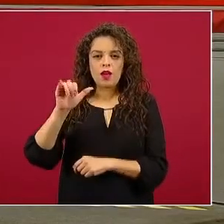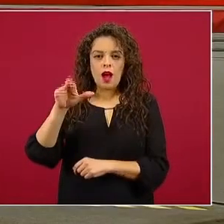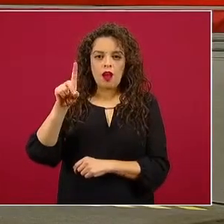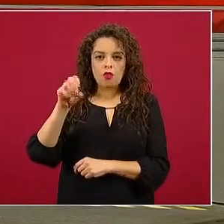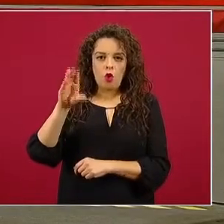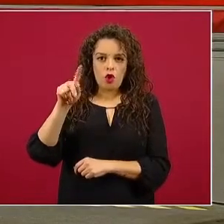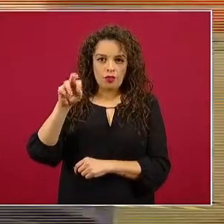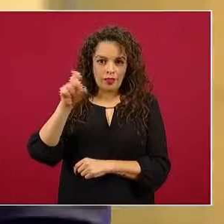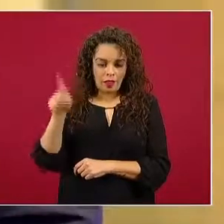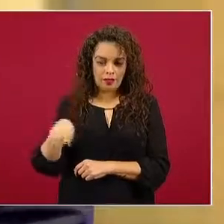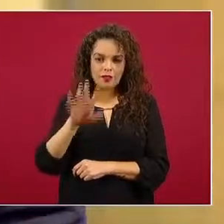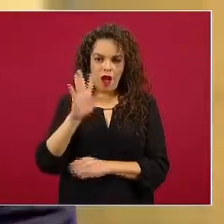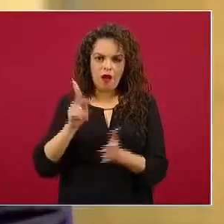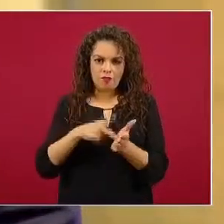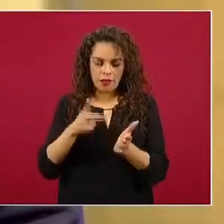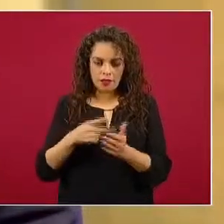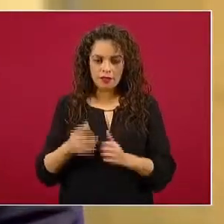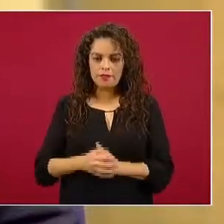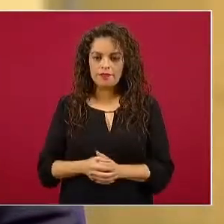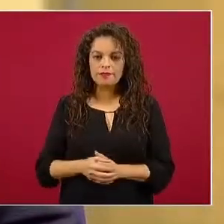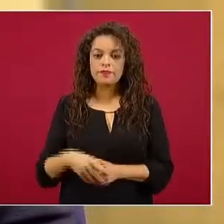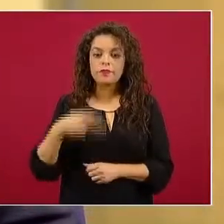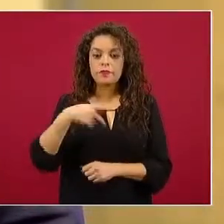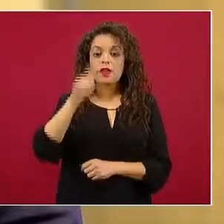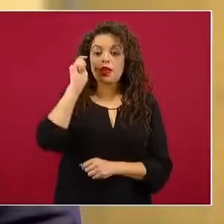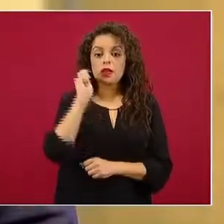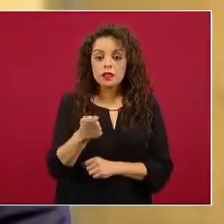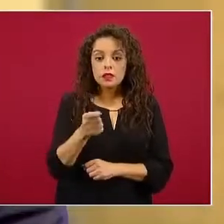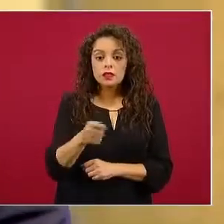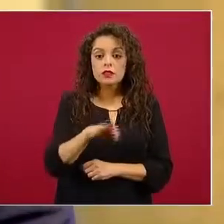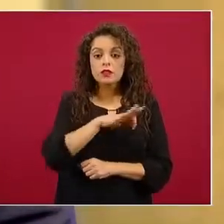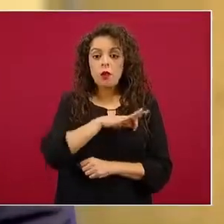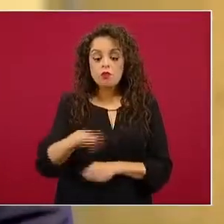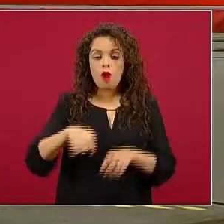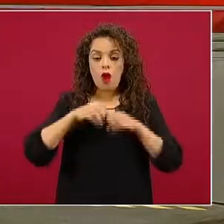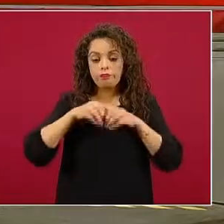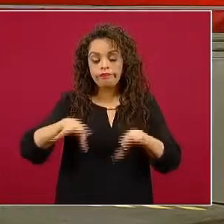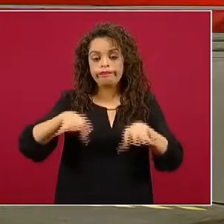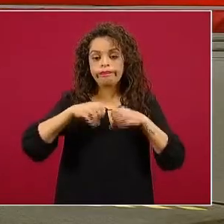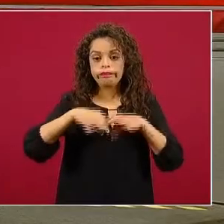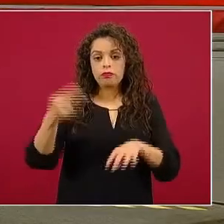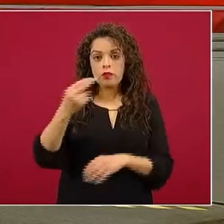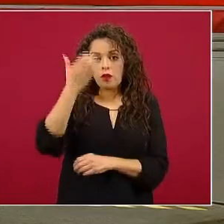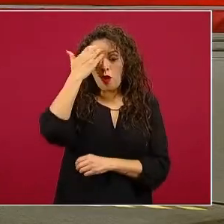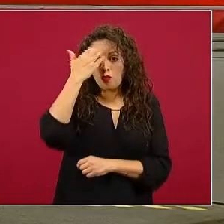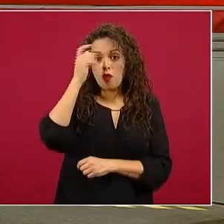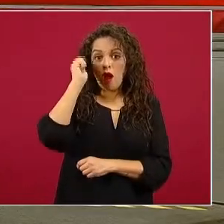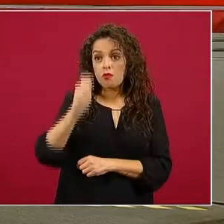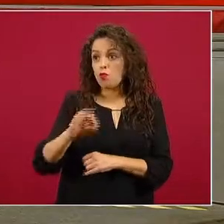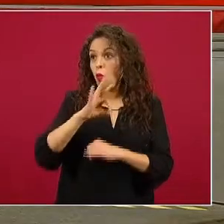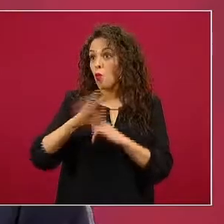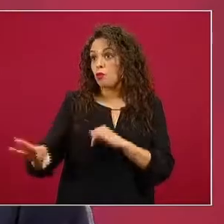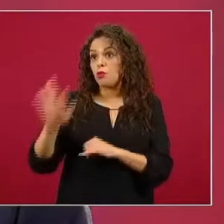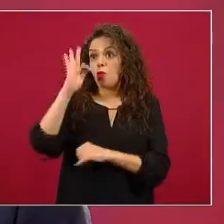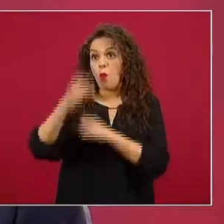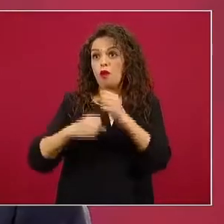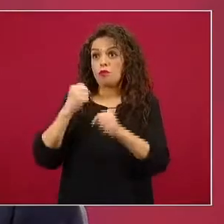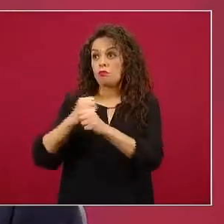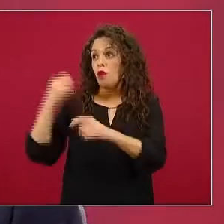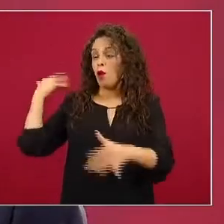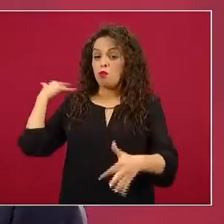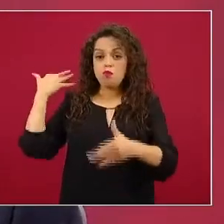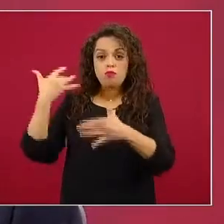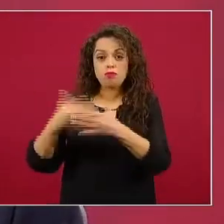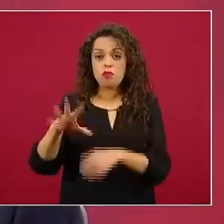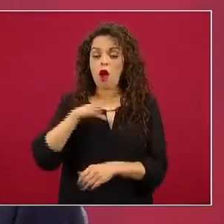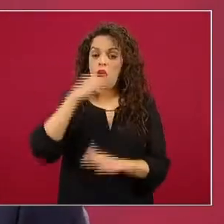elementos pueden expandir la limitada capacidad nuevamente que históricamente, al menos en los últimos 40 años, ha tenido el sistema de